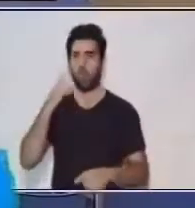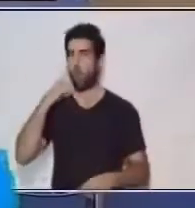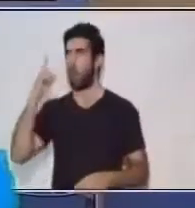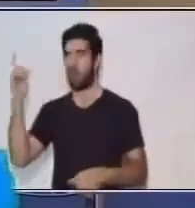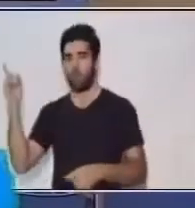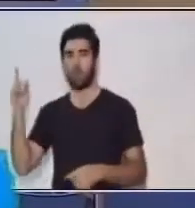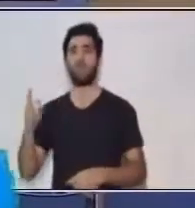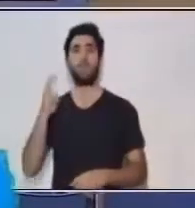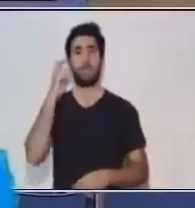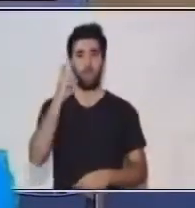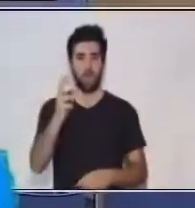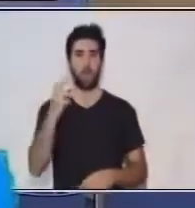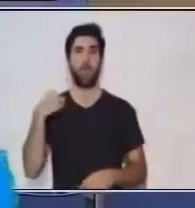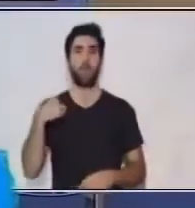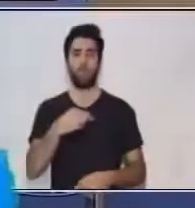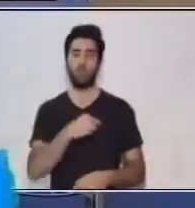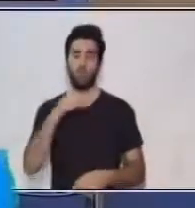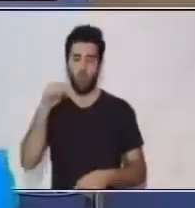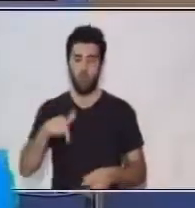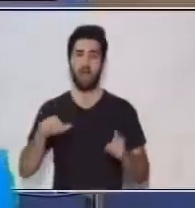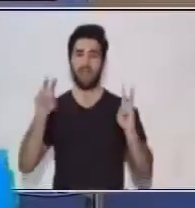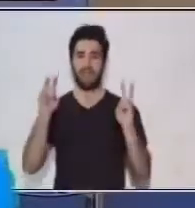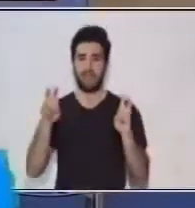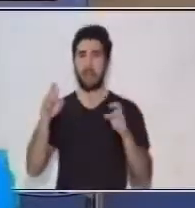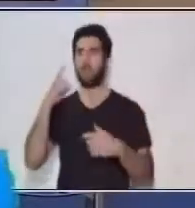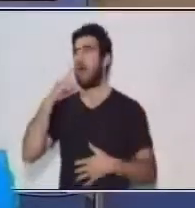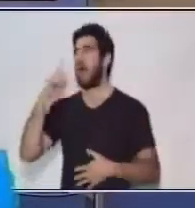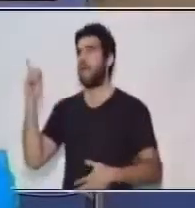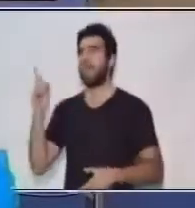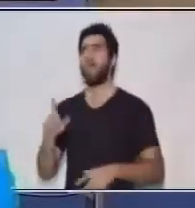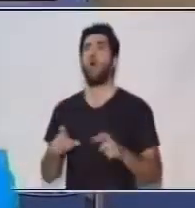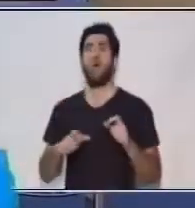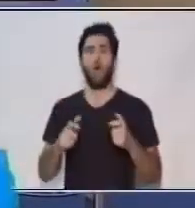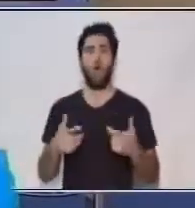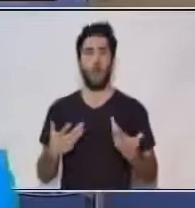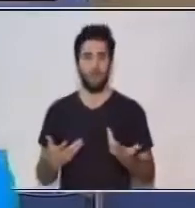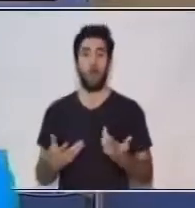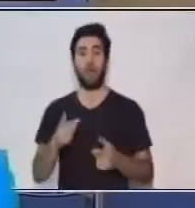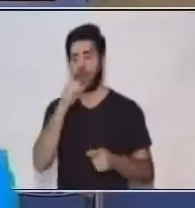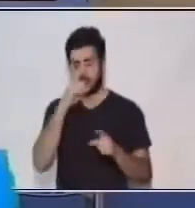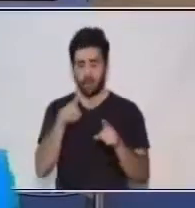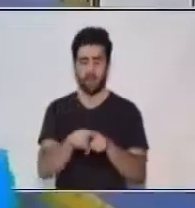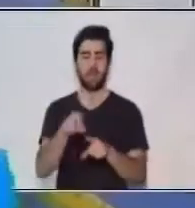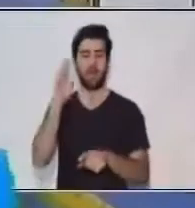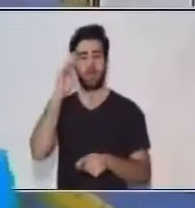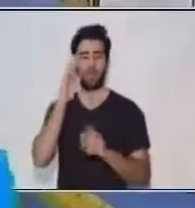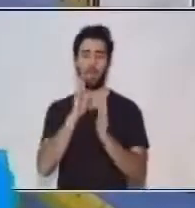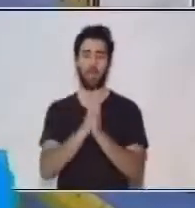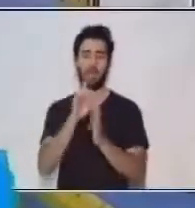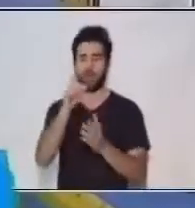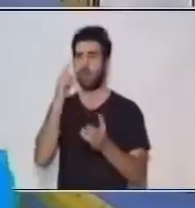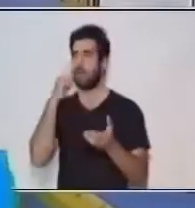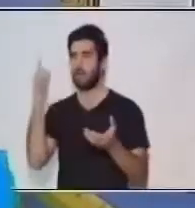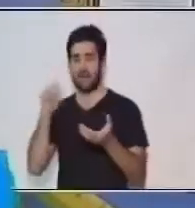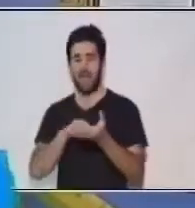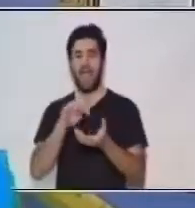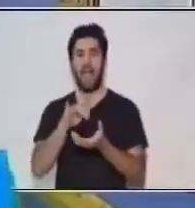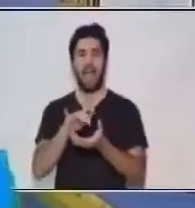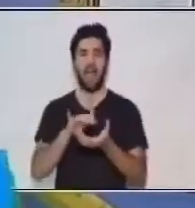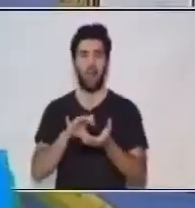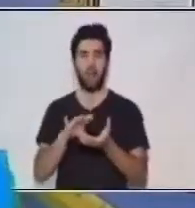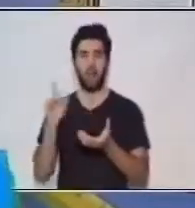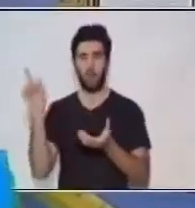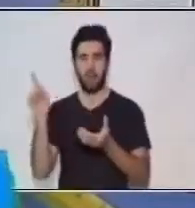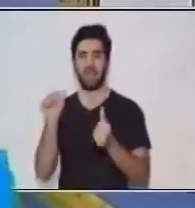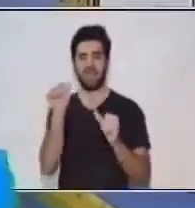queremos compartir con ustedes esta temática. También queremos recordarle que para iniciar necesitamos que tengamos nuestra calculadora científica porque la